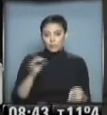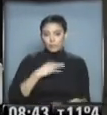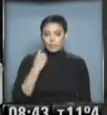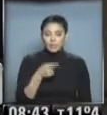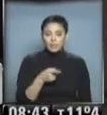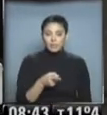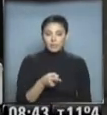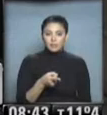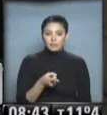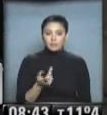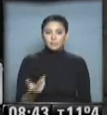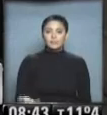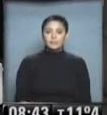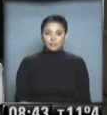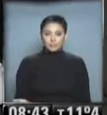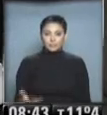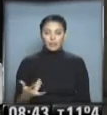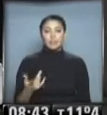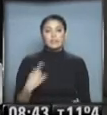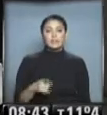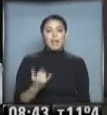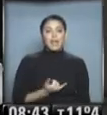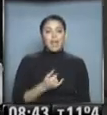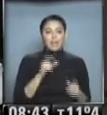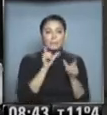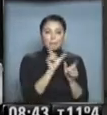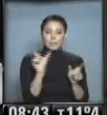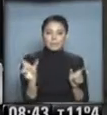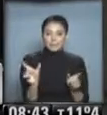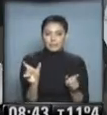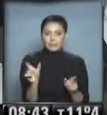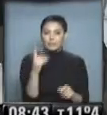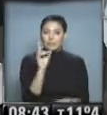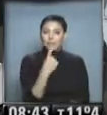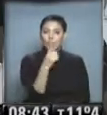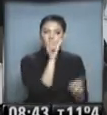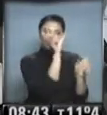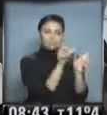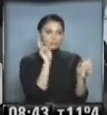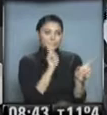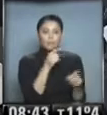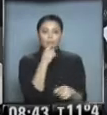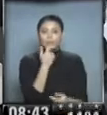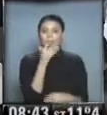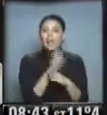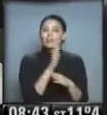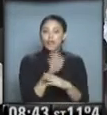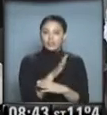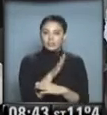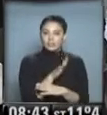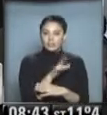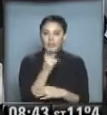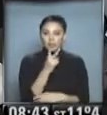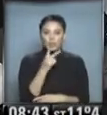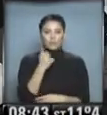y para lo cual va a haber joyas que son de una escena, de repente, y actores que se